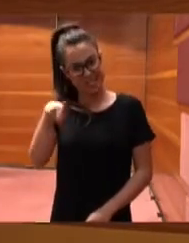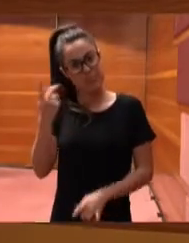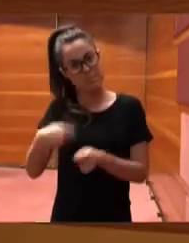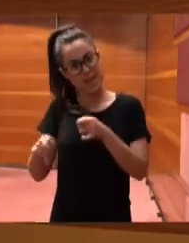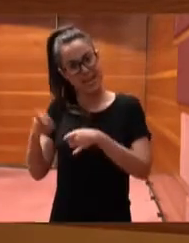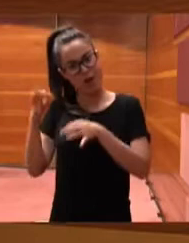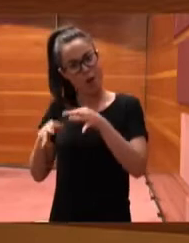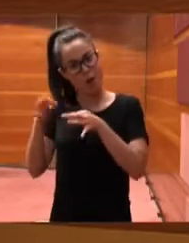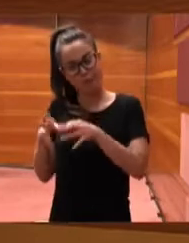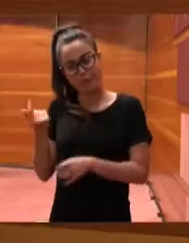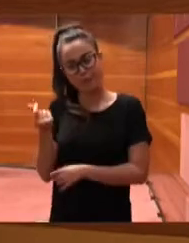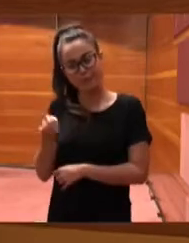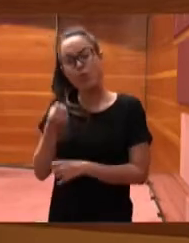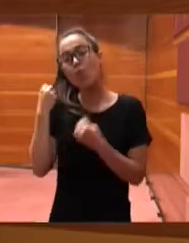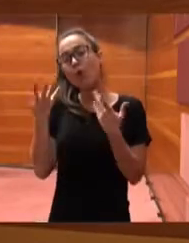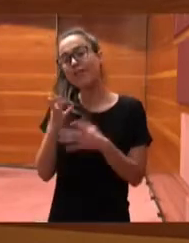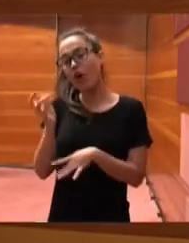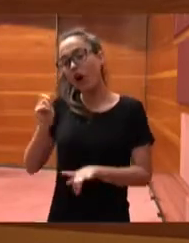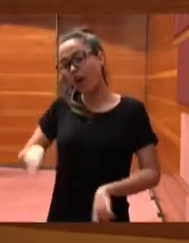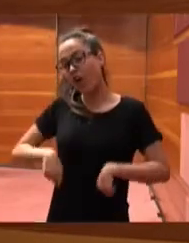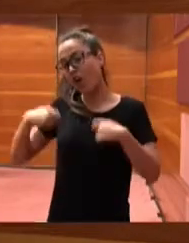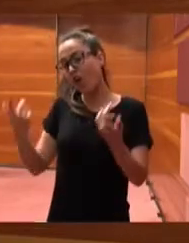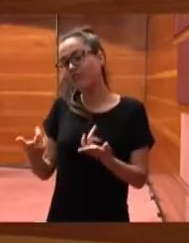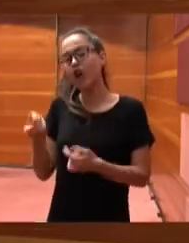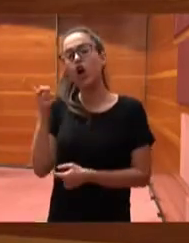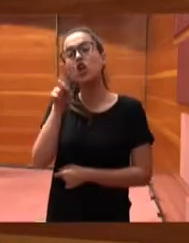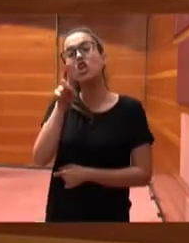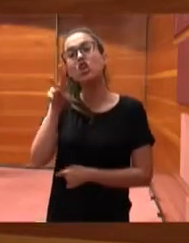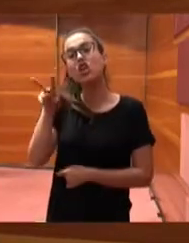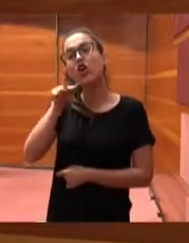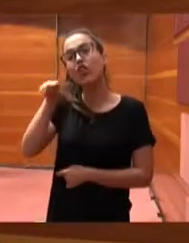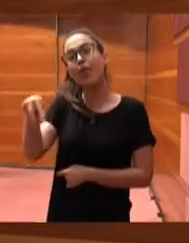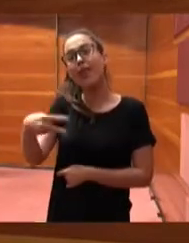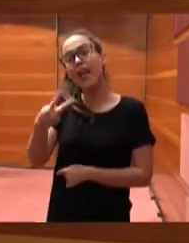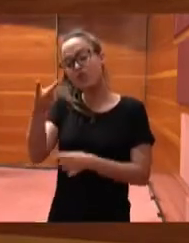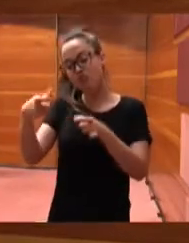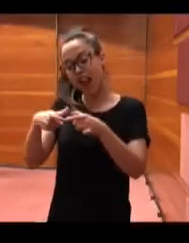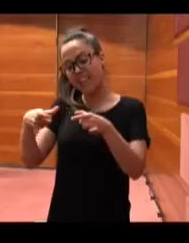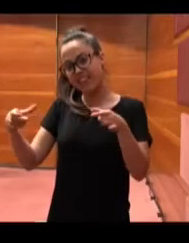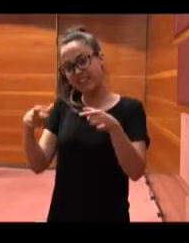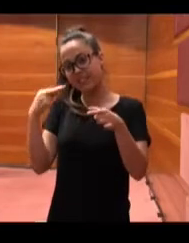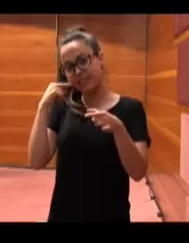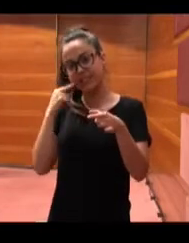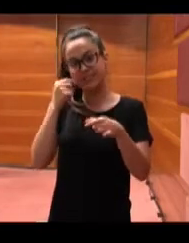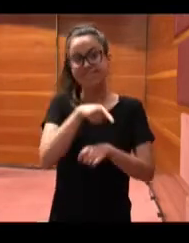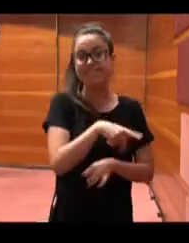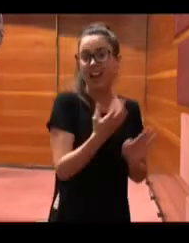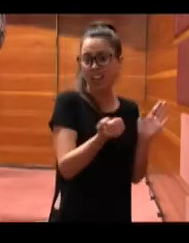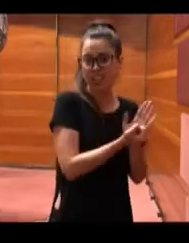justo? Ecológico, lo que queráis. 12 euracos la tabletita. ¿Sabéis lo que vale de marca